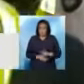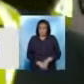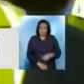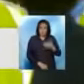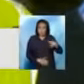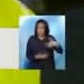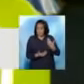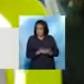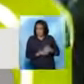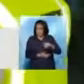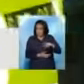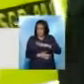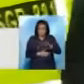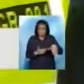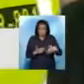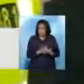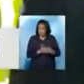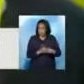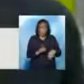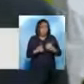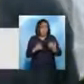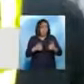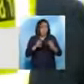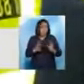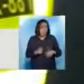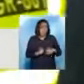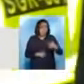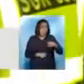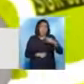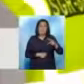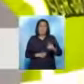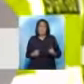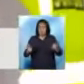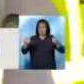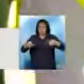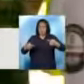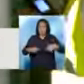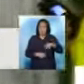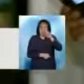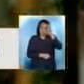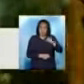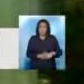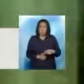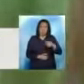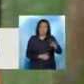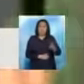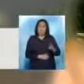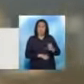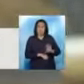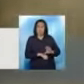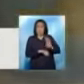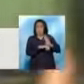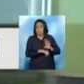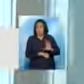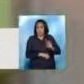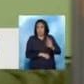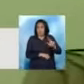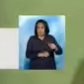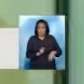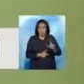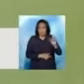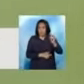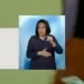Uruguay llegó con toda su artillería para el duelo que sostendrá este martes ante Perú. El delantero del Barcelona, Luis Suárez, lideró la delegación